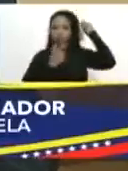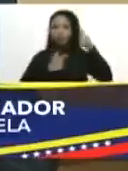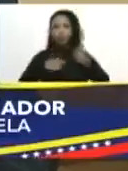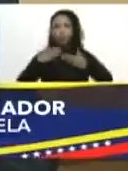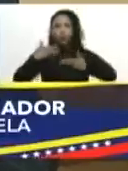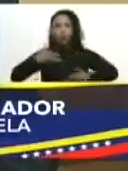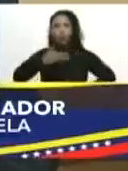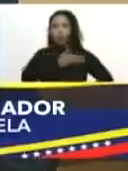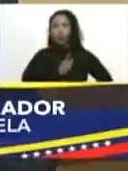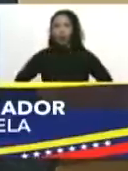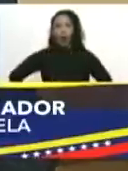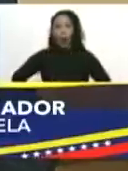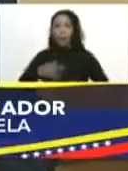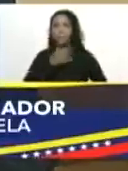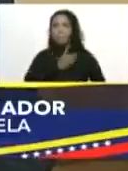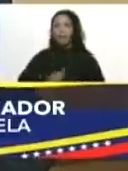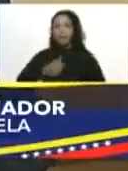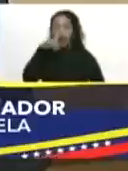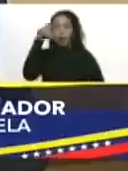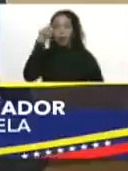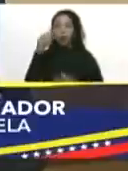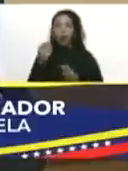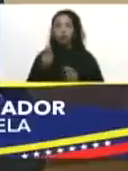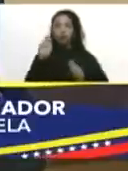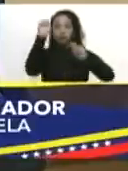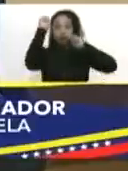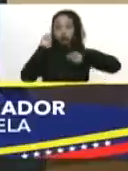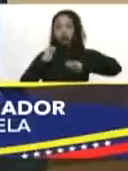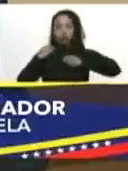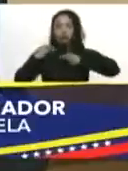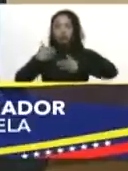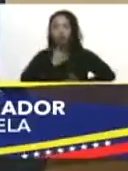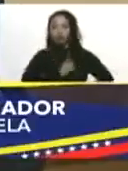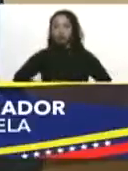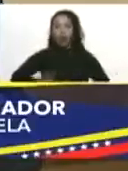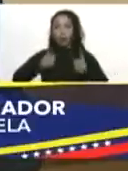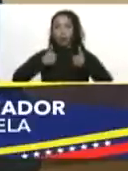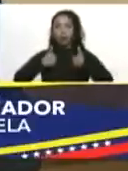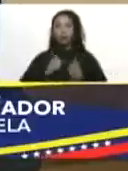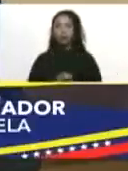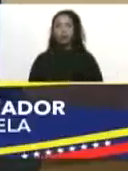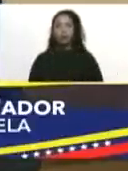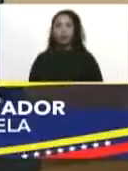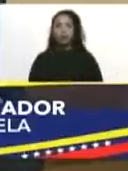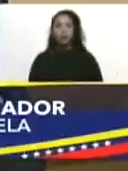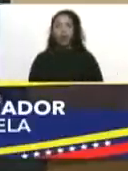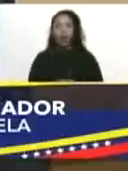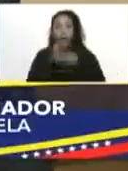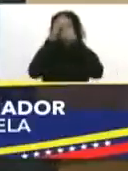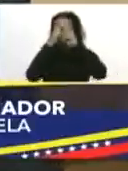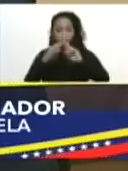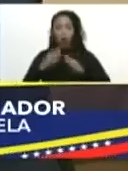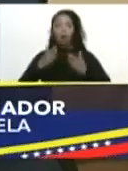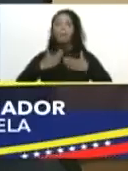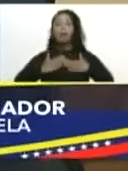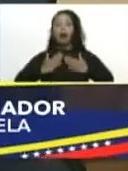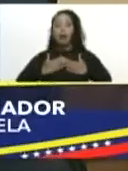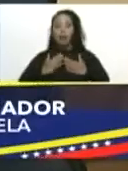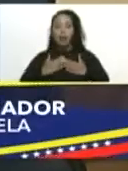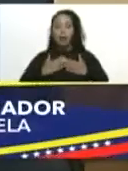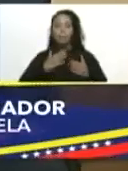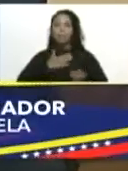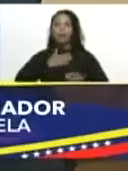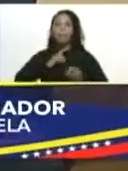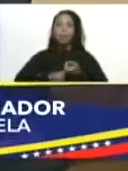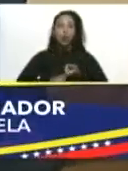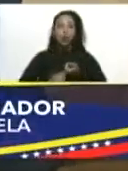señor presidente Nicolás Maduro. Es un honor infinito para mí, para mi esposa